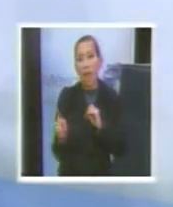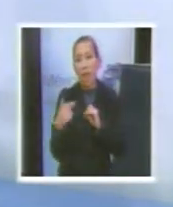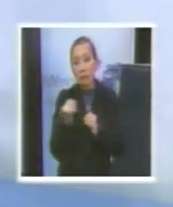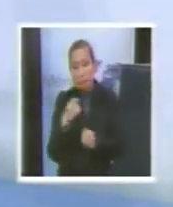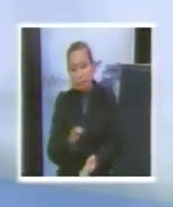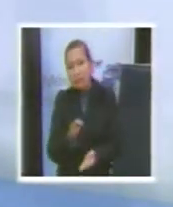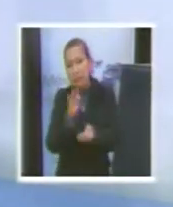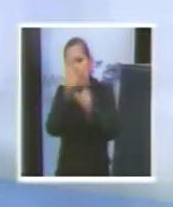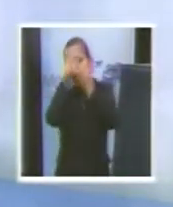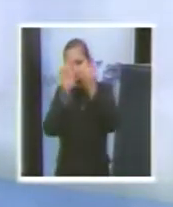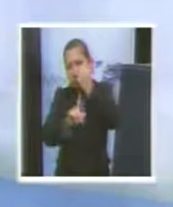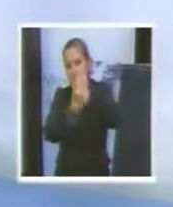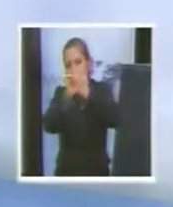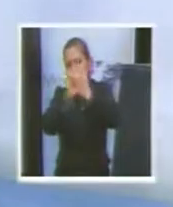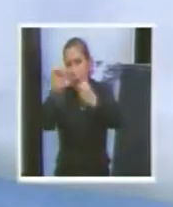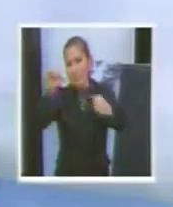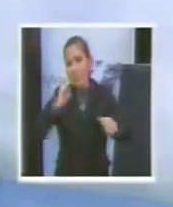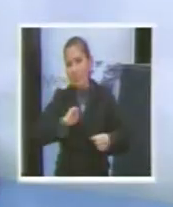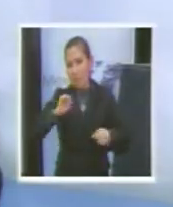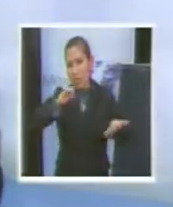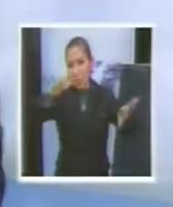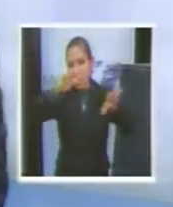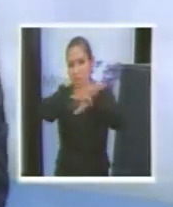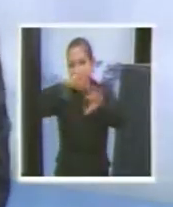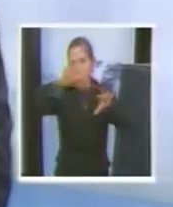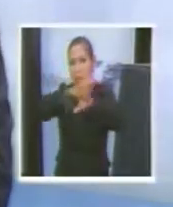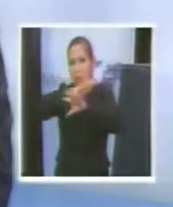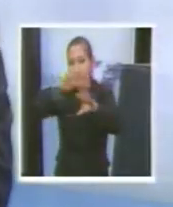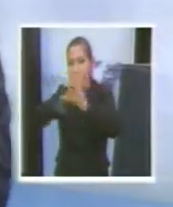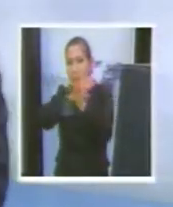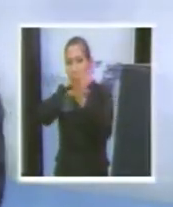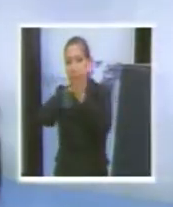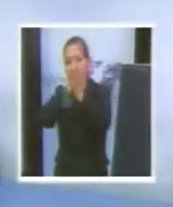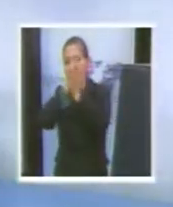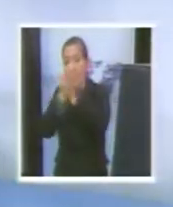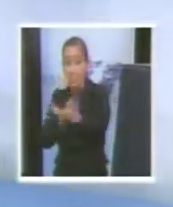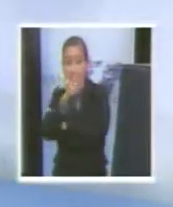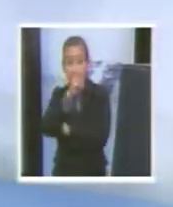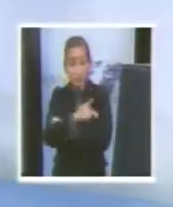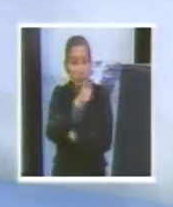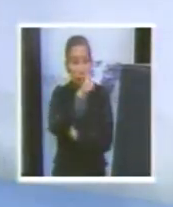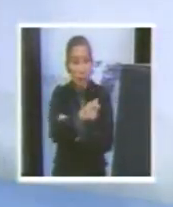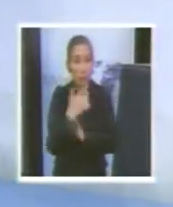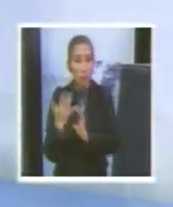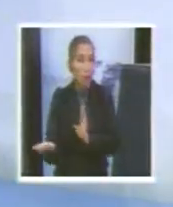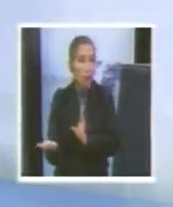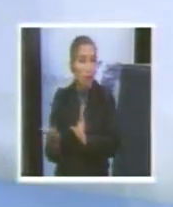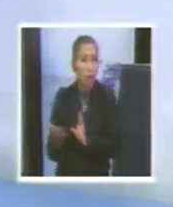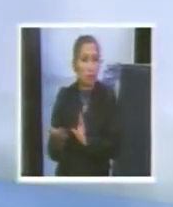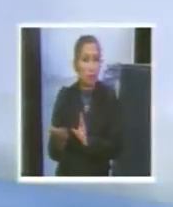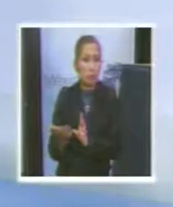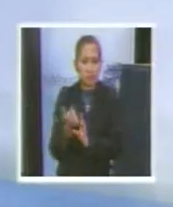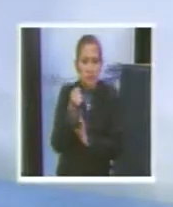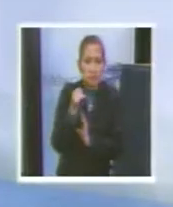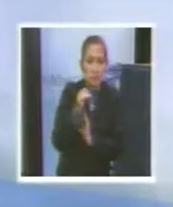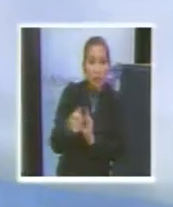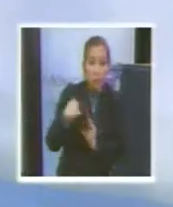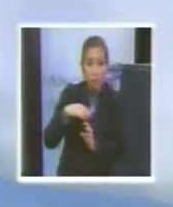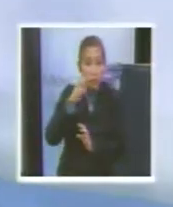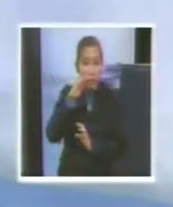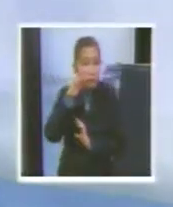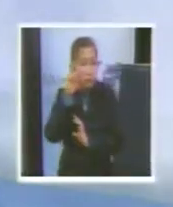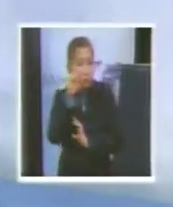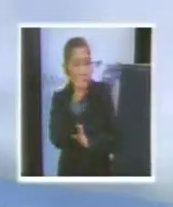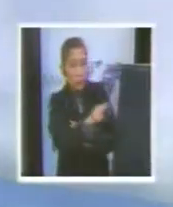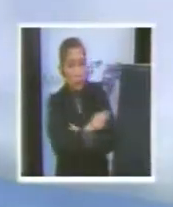los desafíos de este siglo cambiante, no es por tanto fortuito que si nosotros miramos